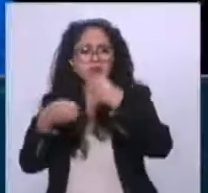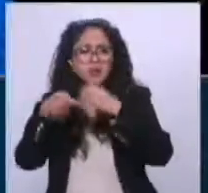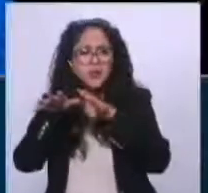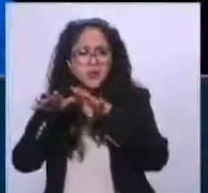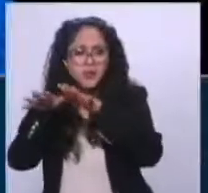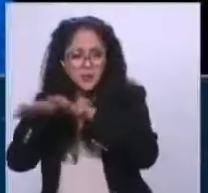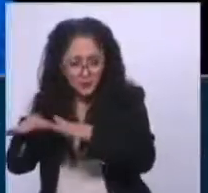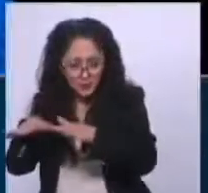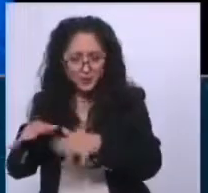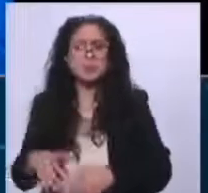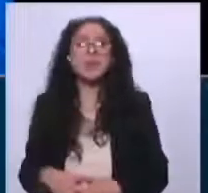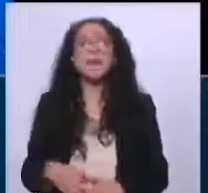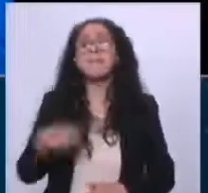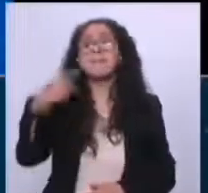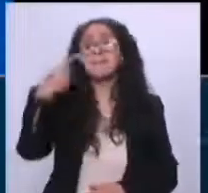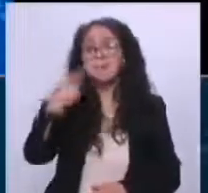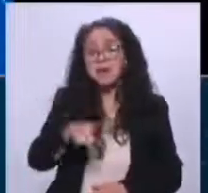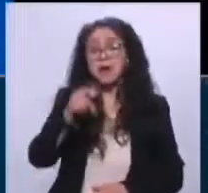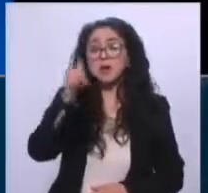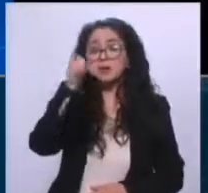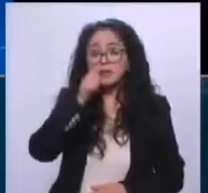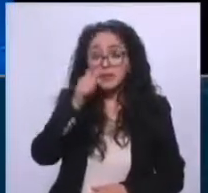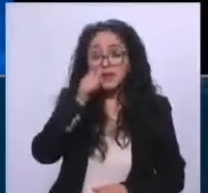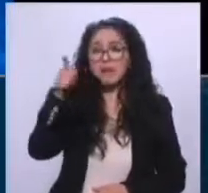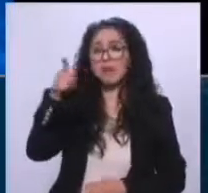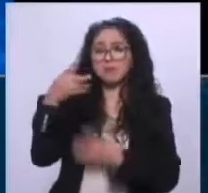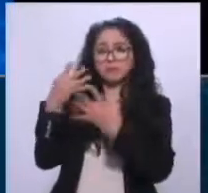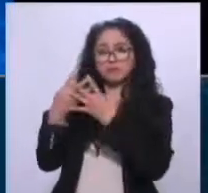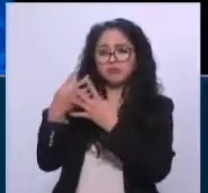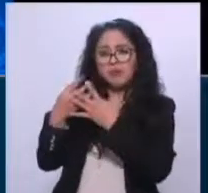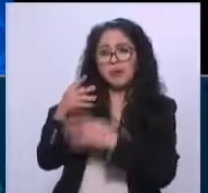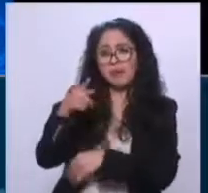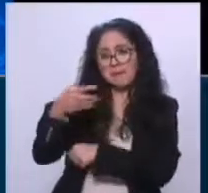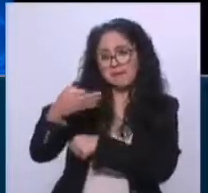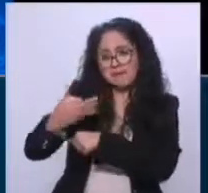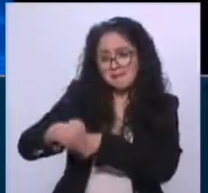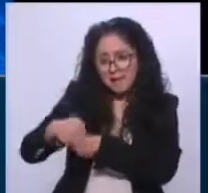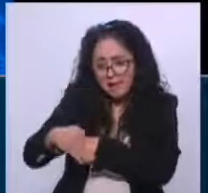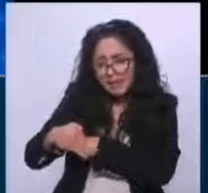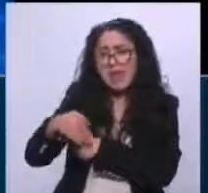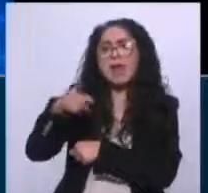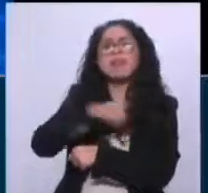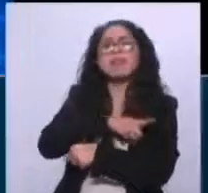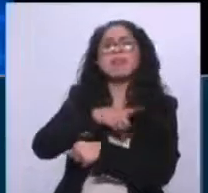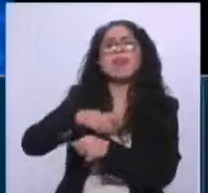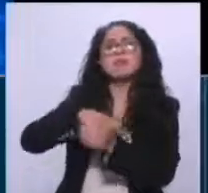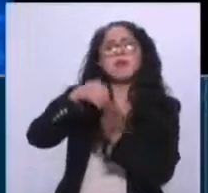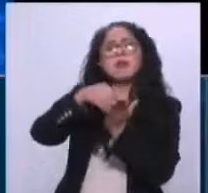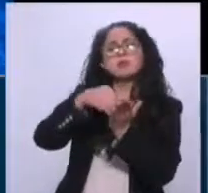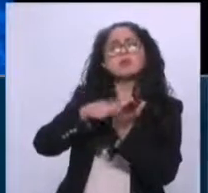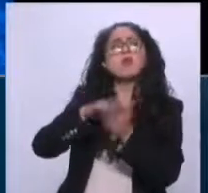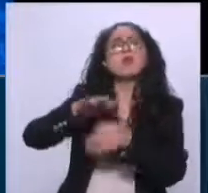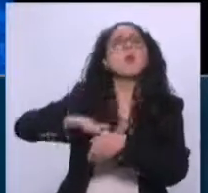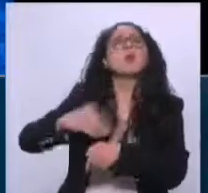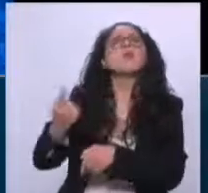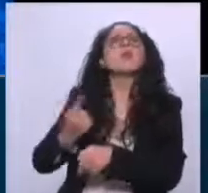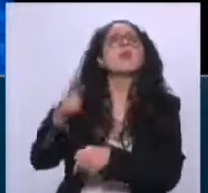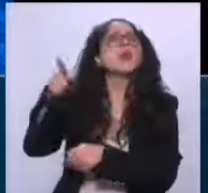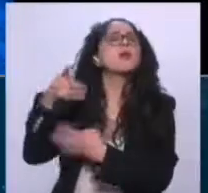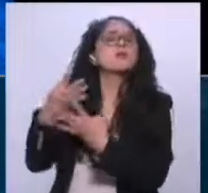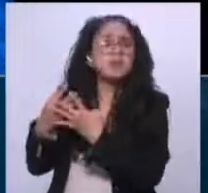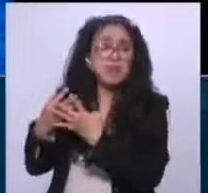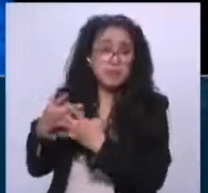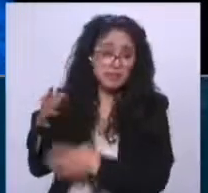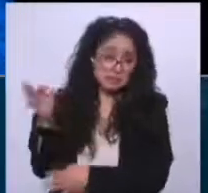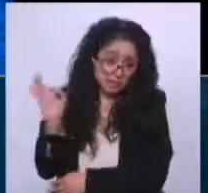el nuevo sistema, las medidas cautelares, la prisión preventiva, es una excepción y debe estar justificada, salvo en los casos que pueda ser